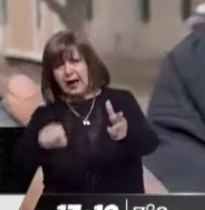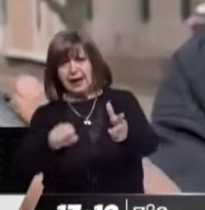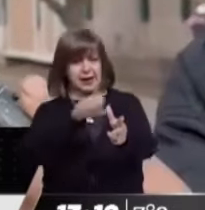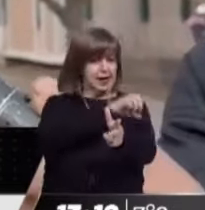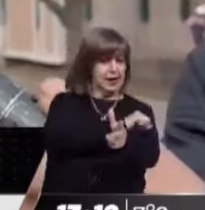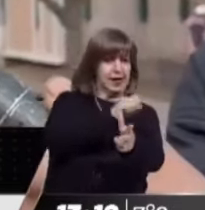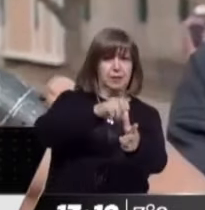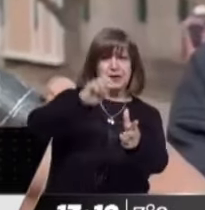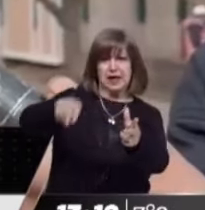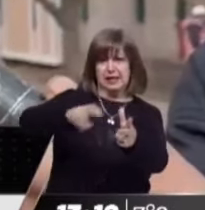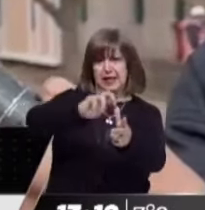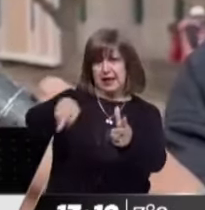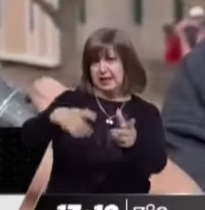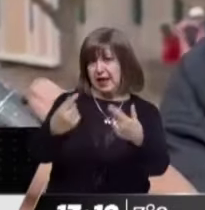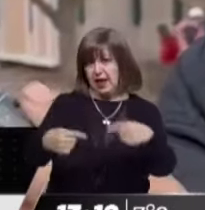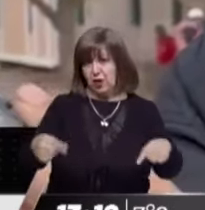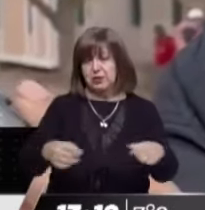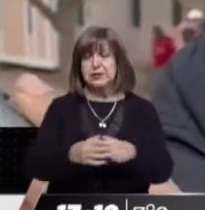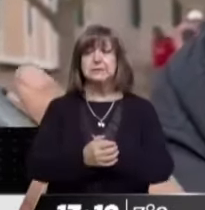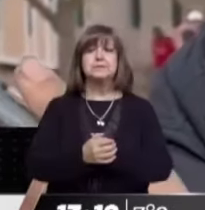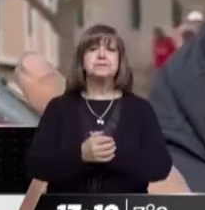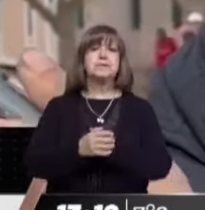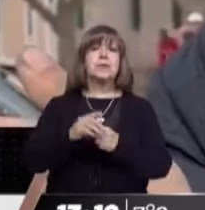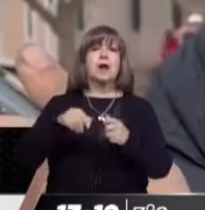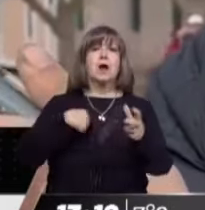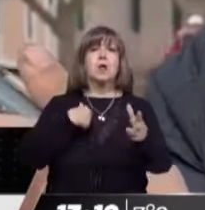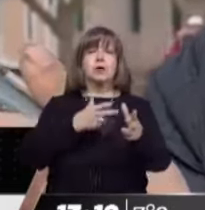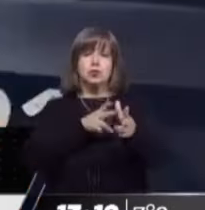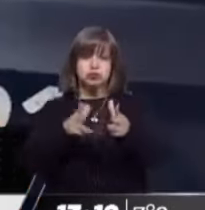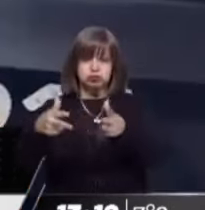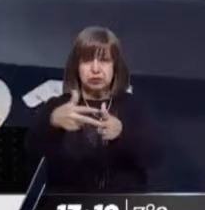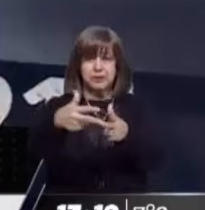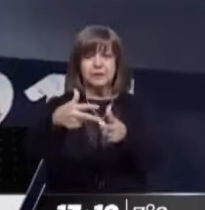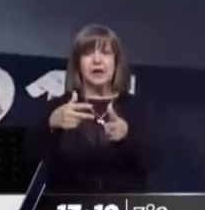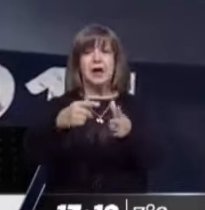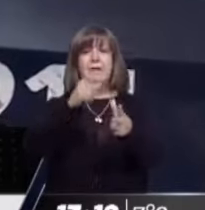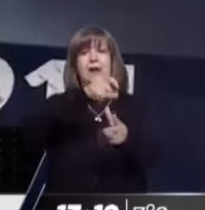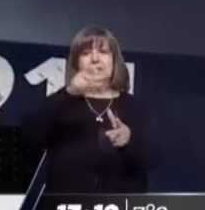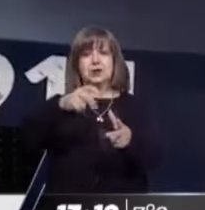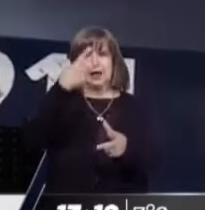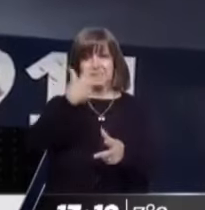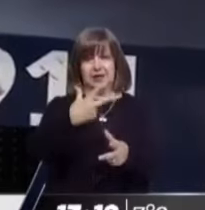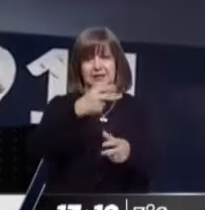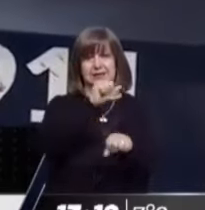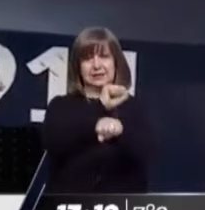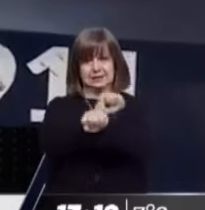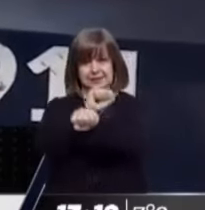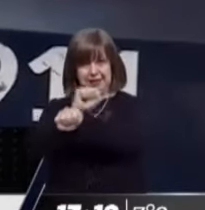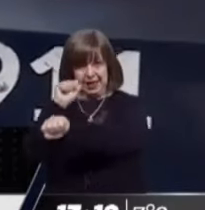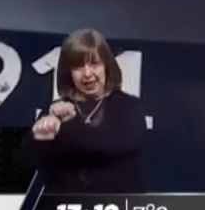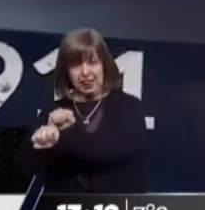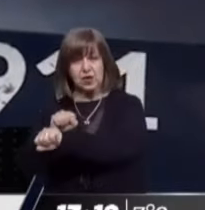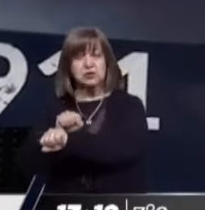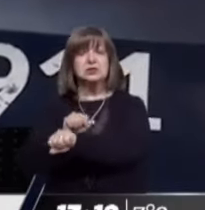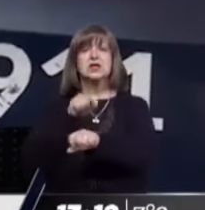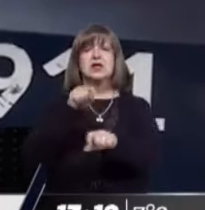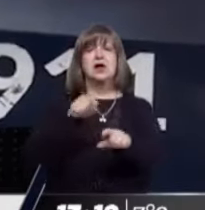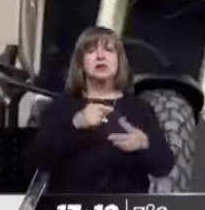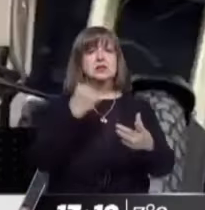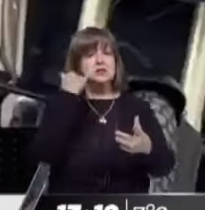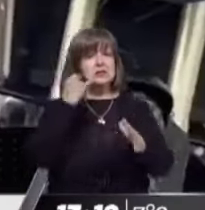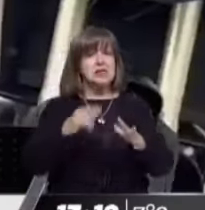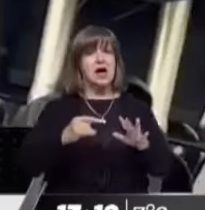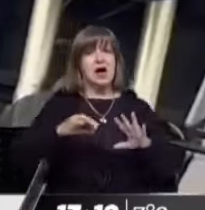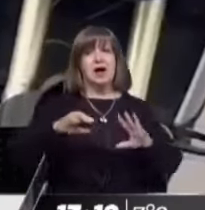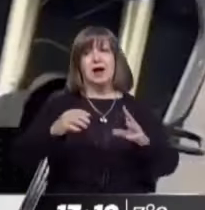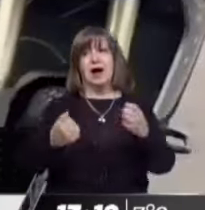que está trabajando científica. Del lugar descendieron de vehículo tres sujetos que fueron aprehendidos. Una banda que trabajaba con la sustracción de elementos de